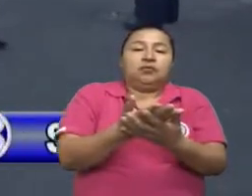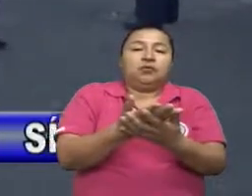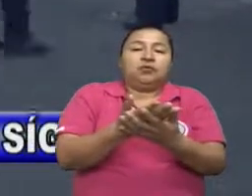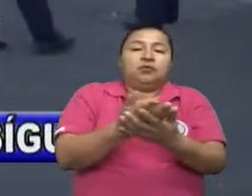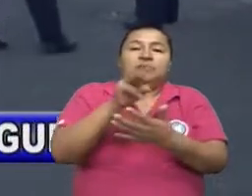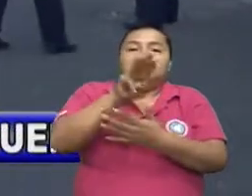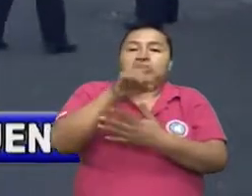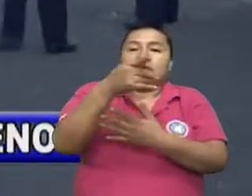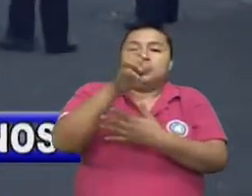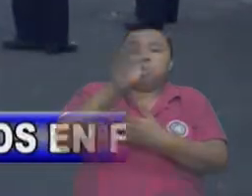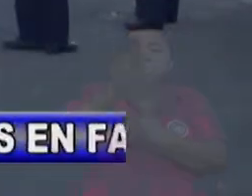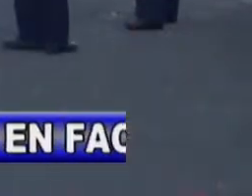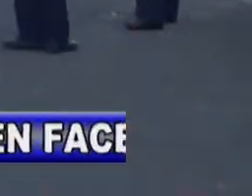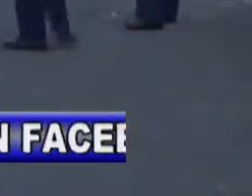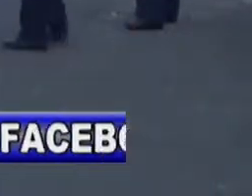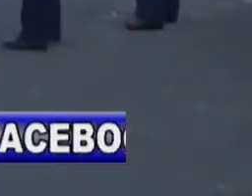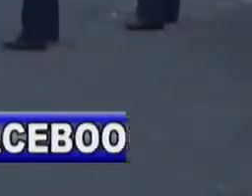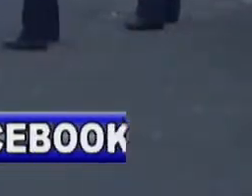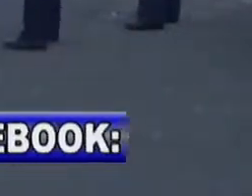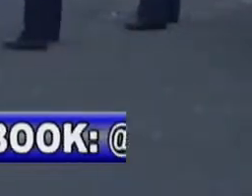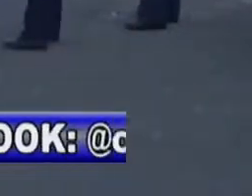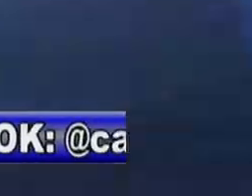informó Miguel Carranza Mena.